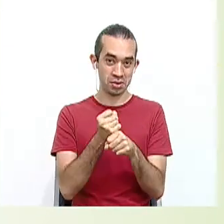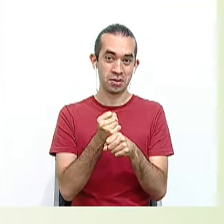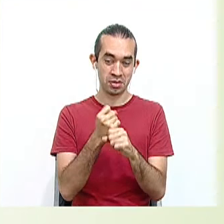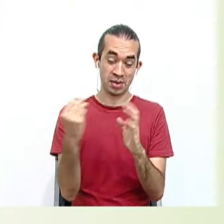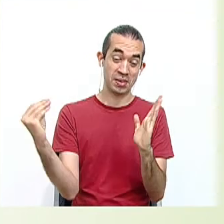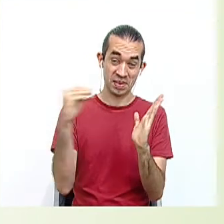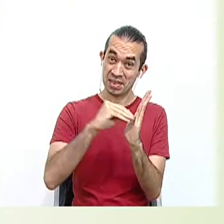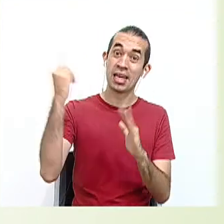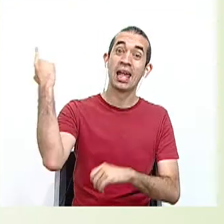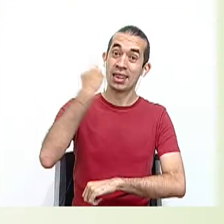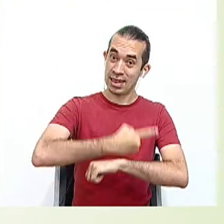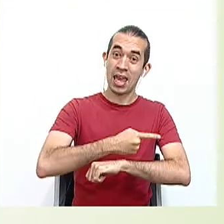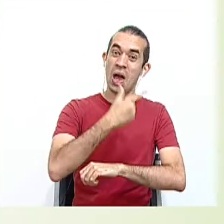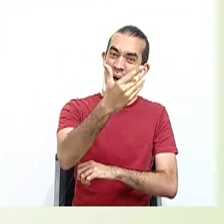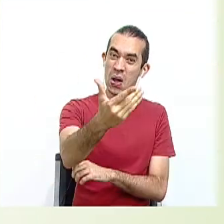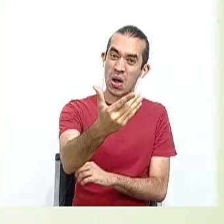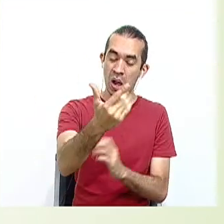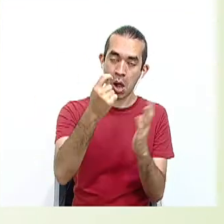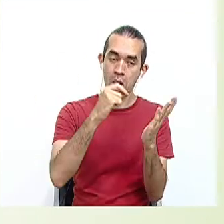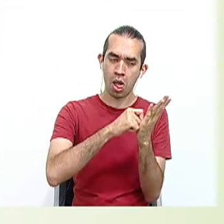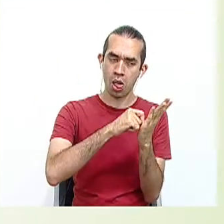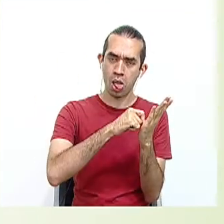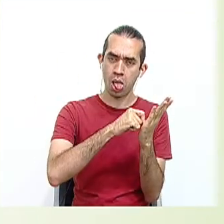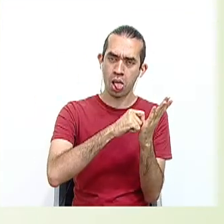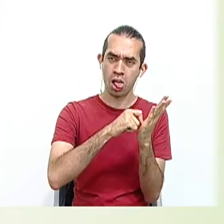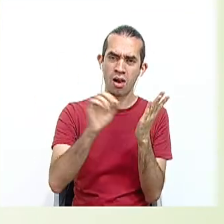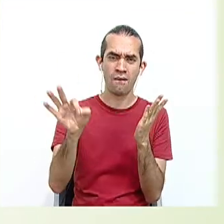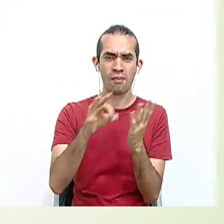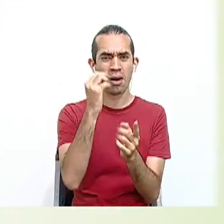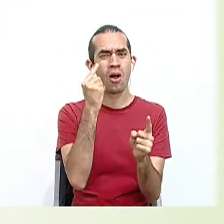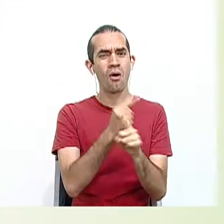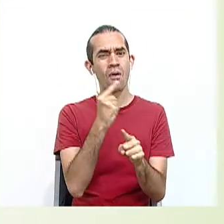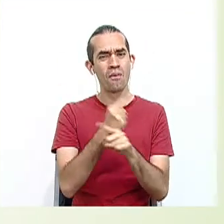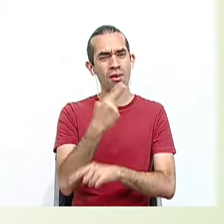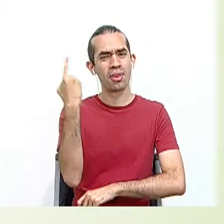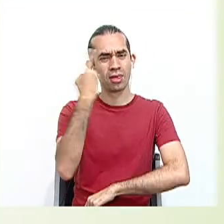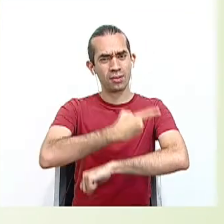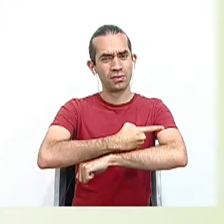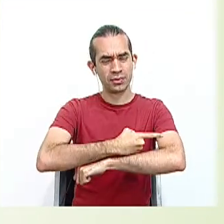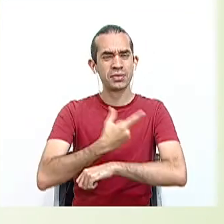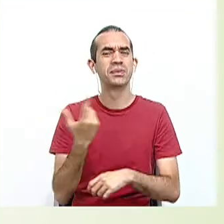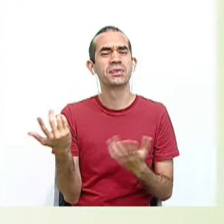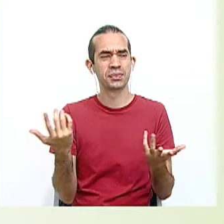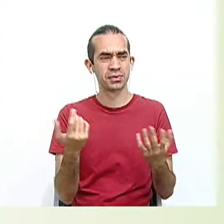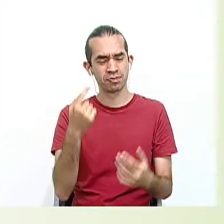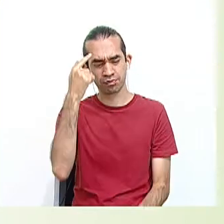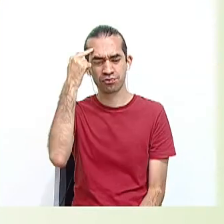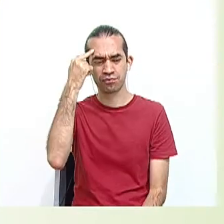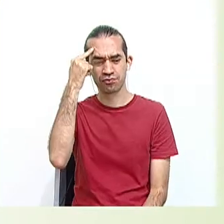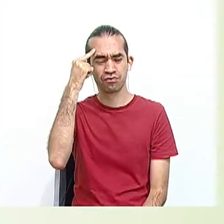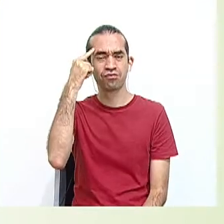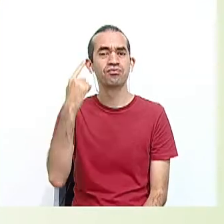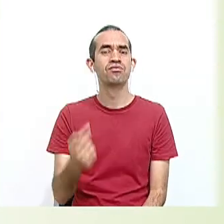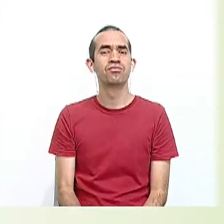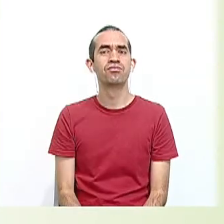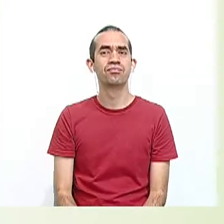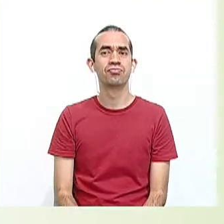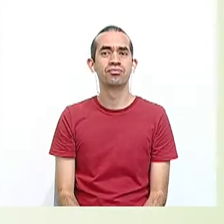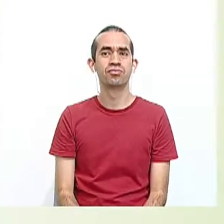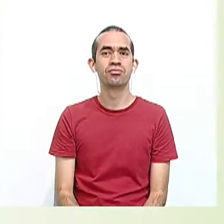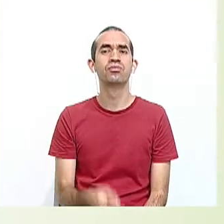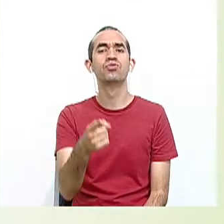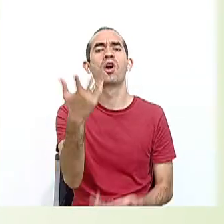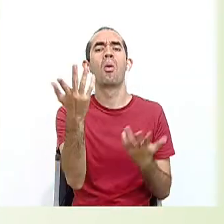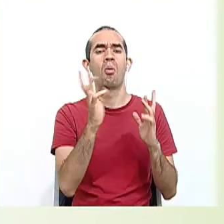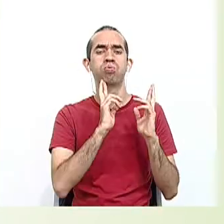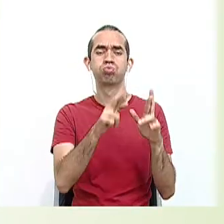fecha, pero ¿cómo escribo apropiadamente la fecha? Pensemos, ¿cómo completarían